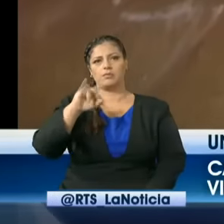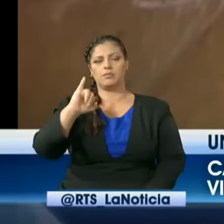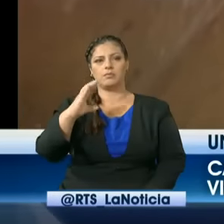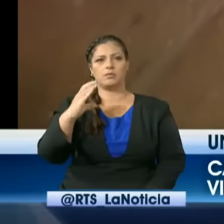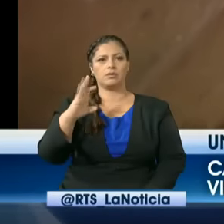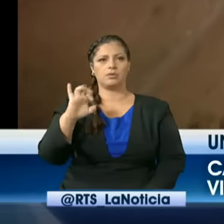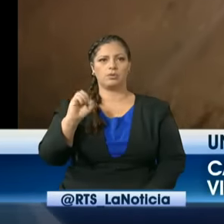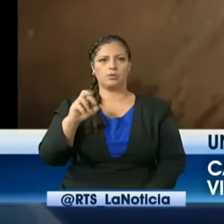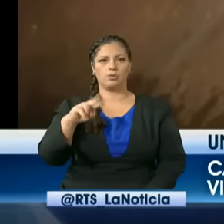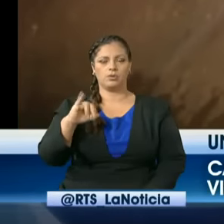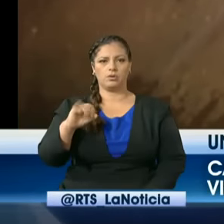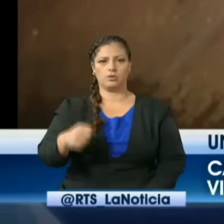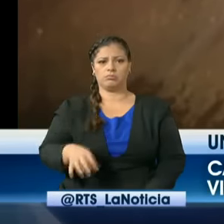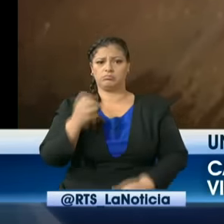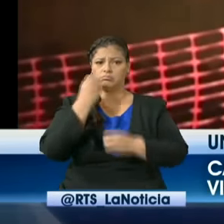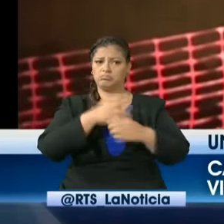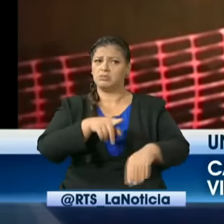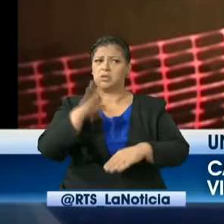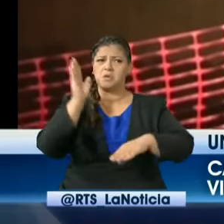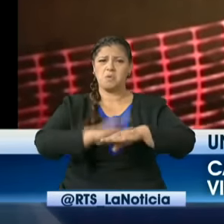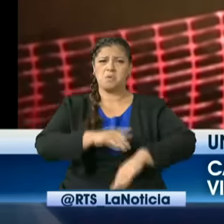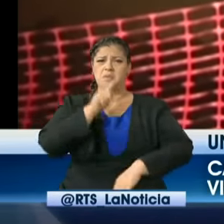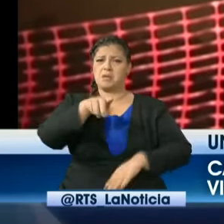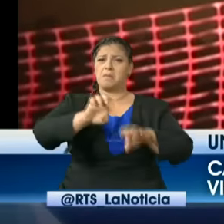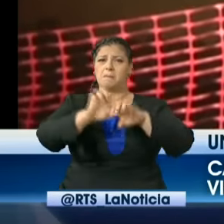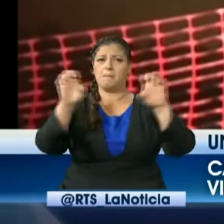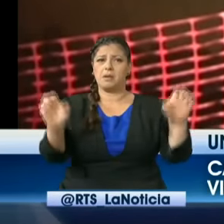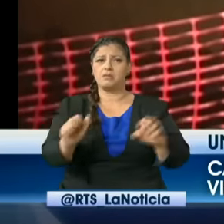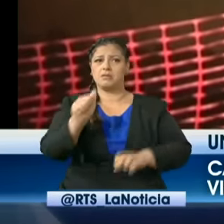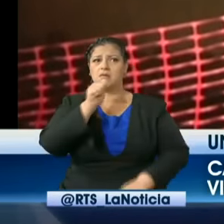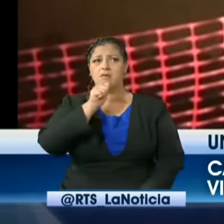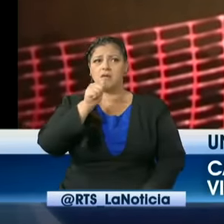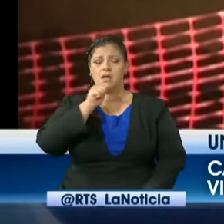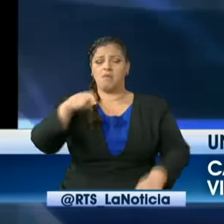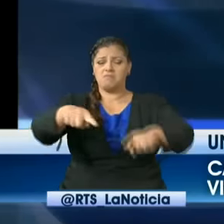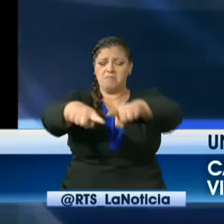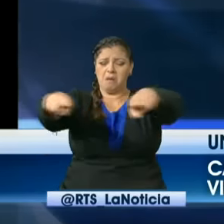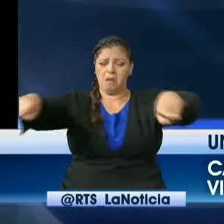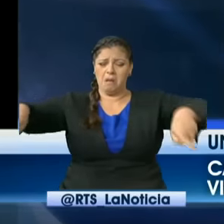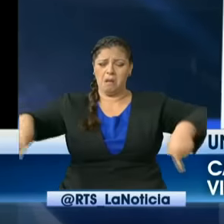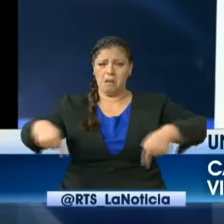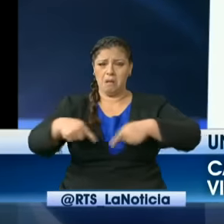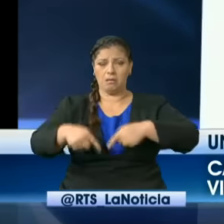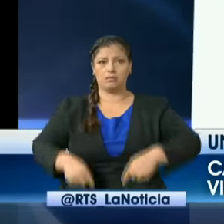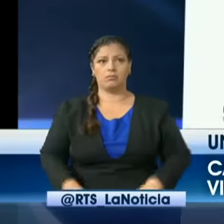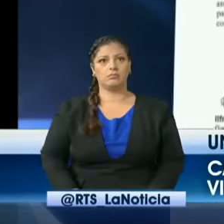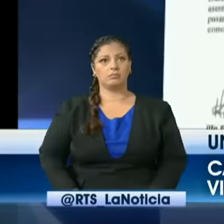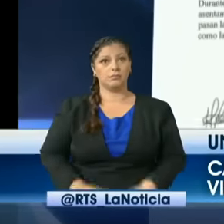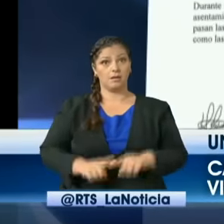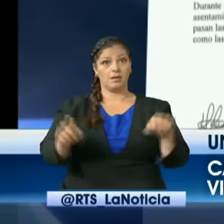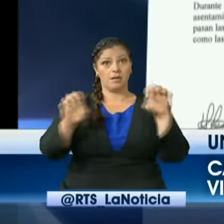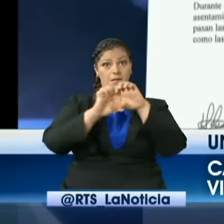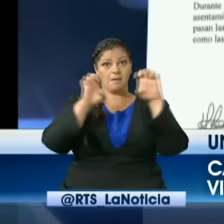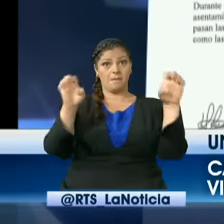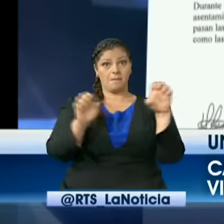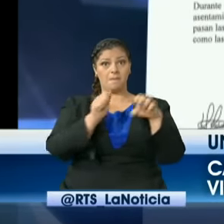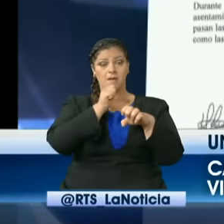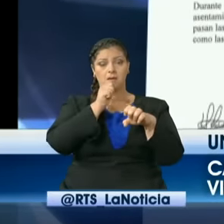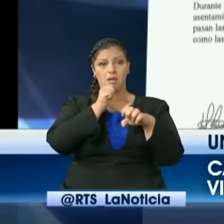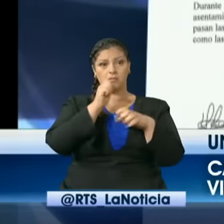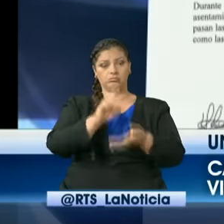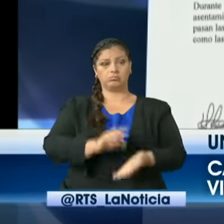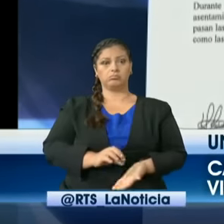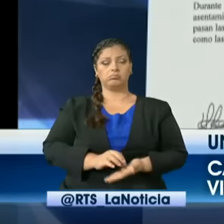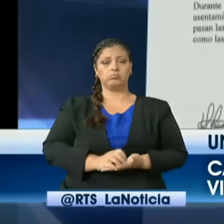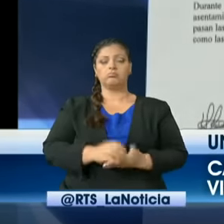responsable. Sin embargo, la empresa, mediante un boletín, expresó que al momento del accidente, el área de los trabajos se encontraba